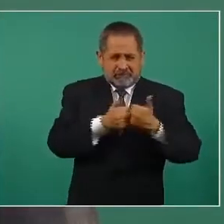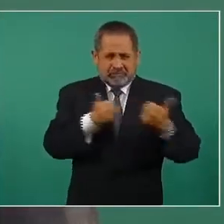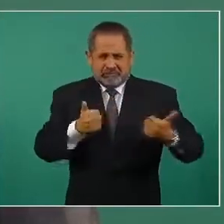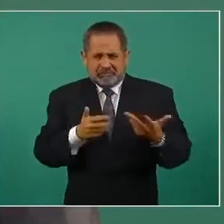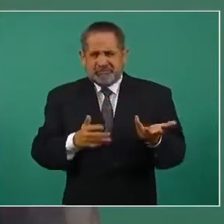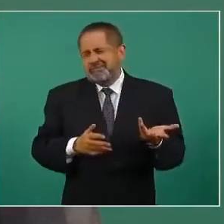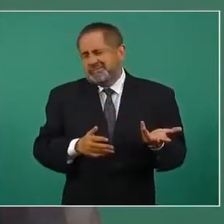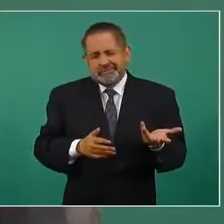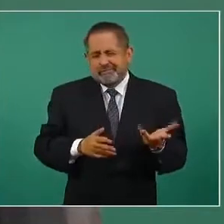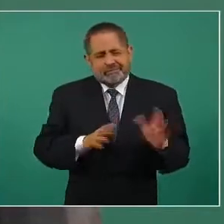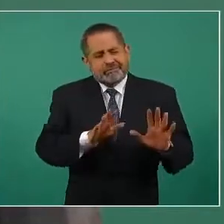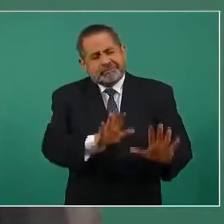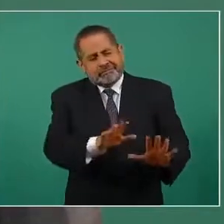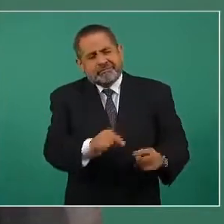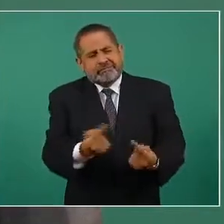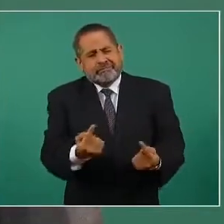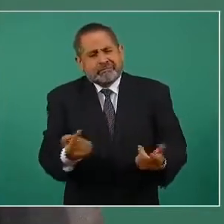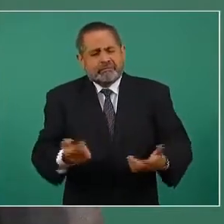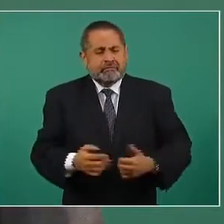No,